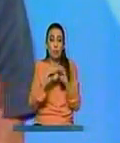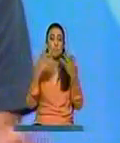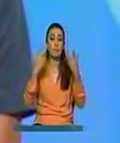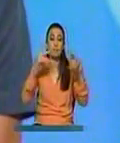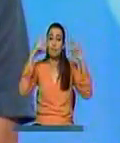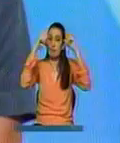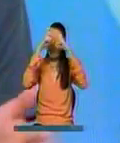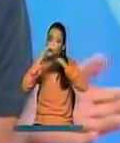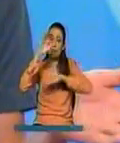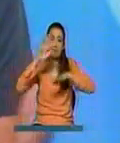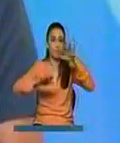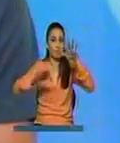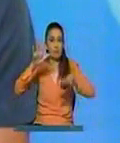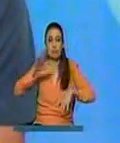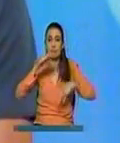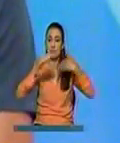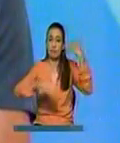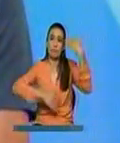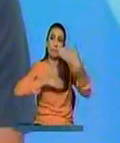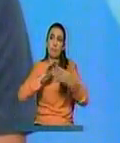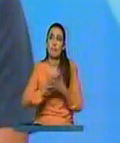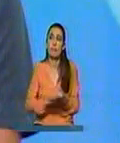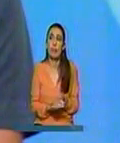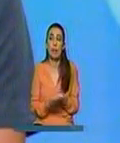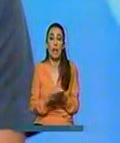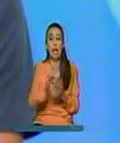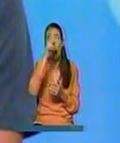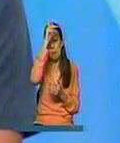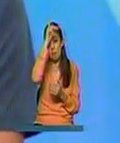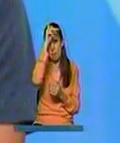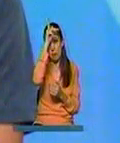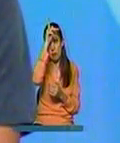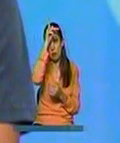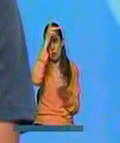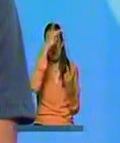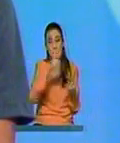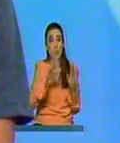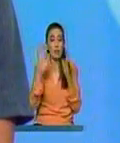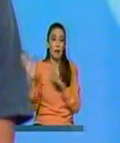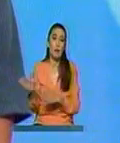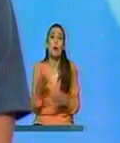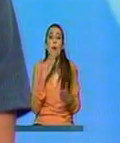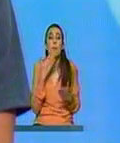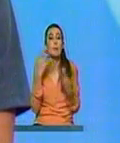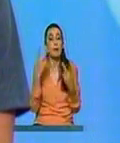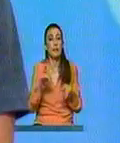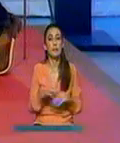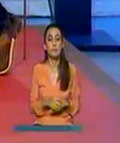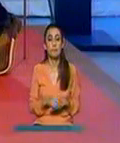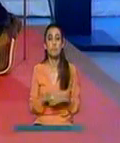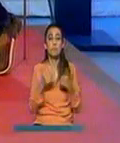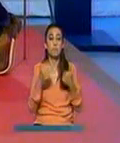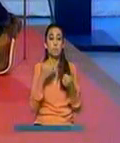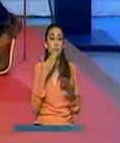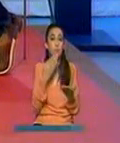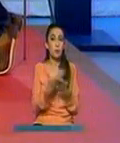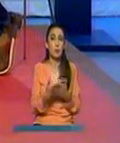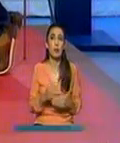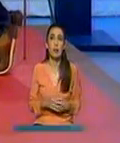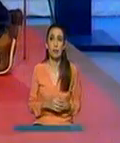todo medio humanidad. O sea, tú vas a Perú y ves la dinamización que hay en la economía gracias a la bolsa de valores. Muy bien, gracias,